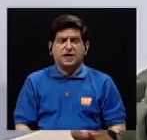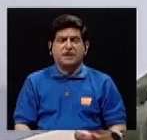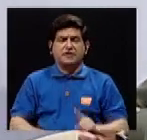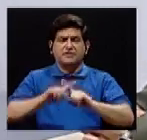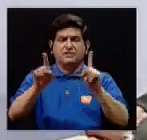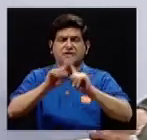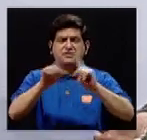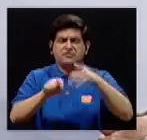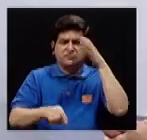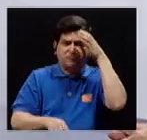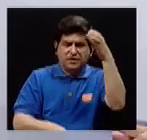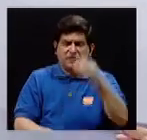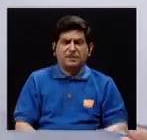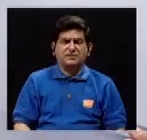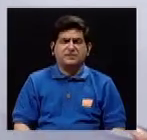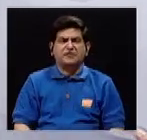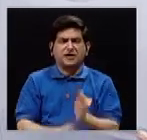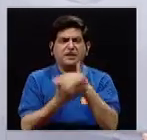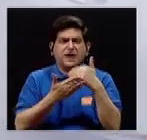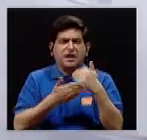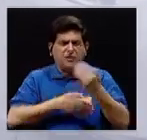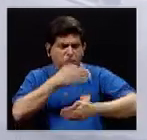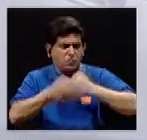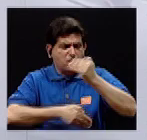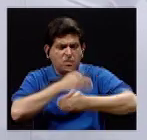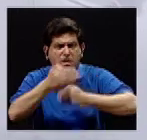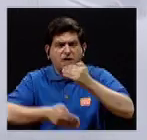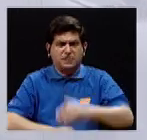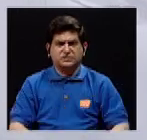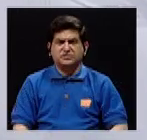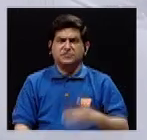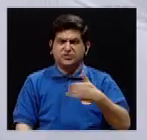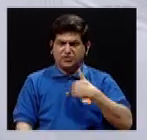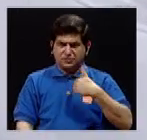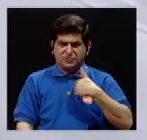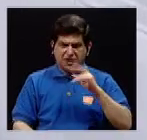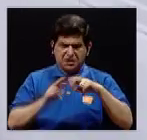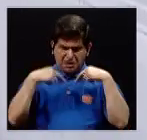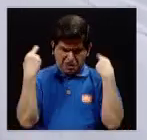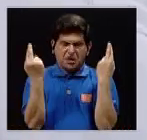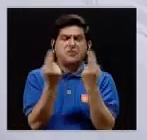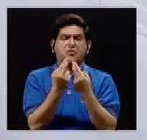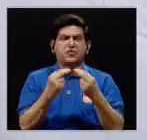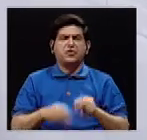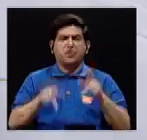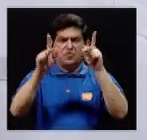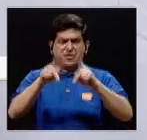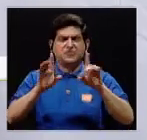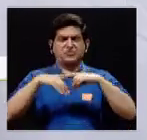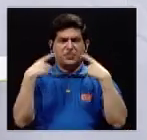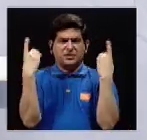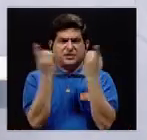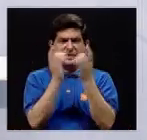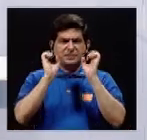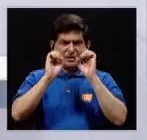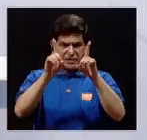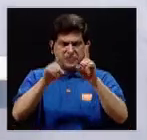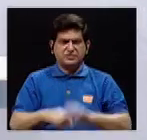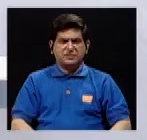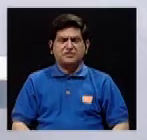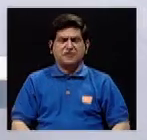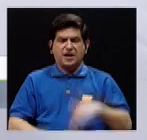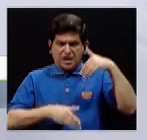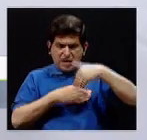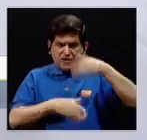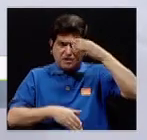sobre interculturalidad y Se realizaron algunas gestiones algunas tuve tuve algunas reuniones con personeros del departamento de Educación